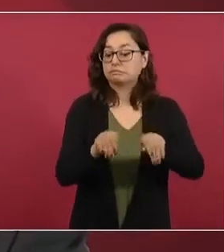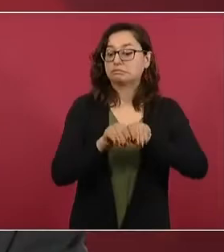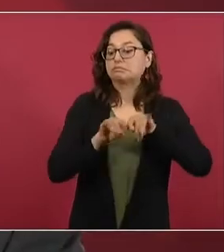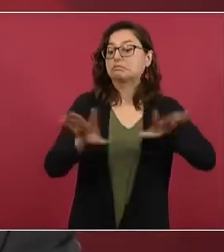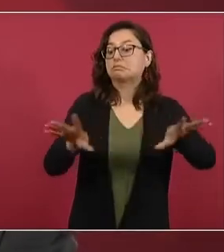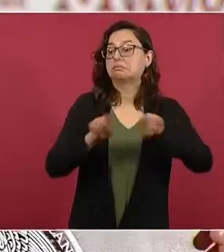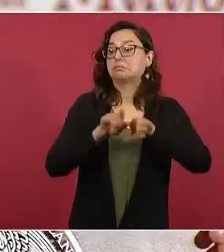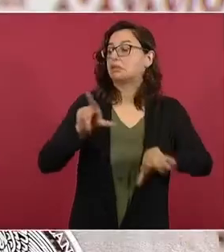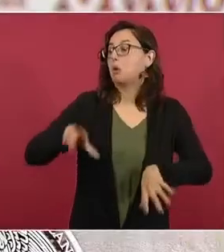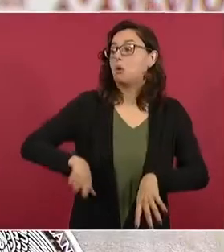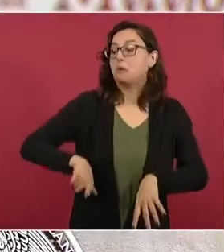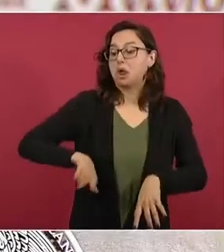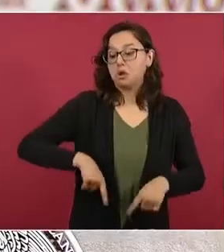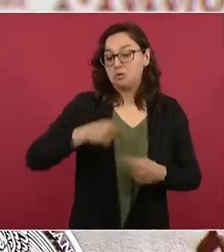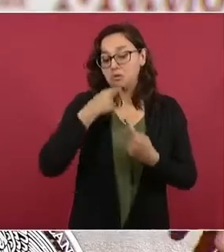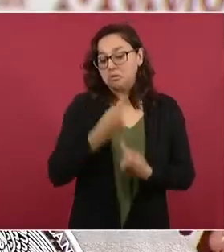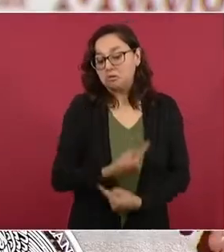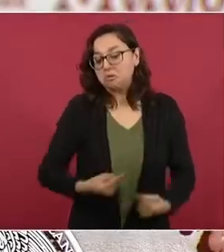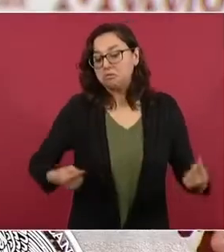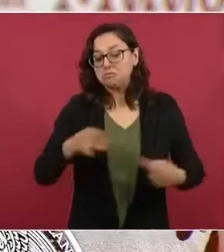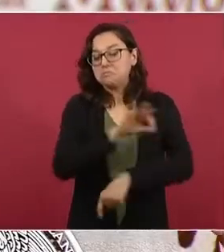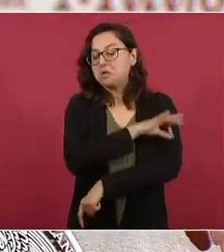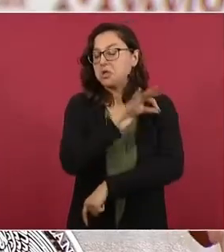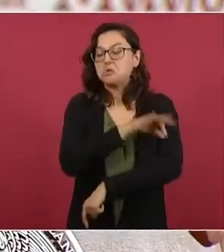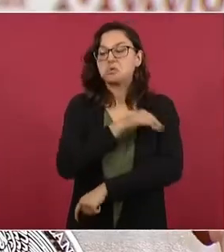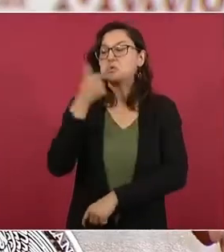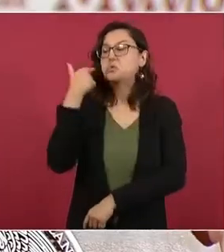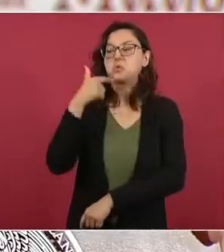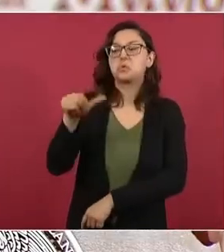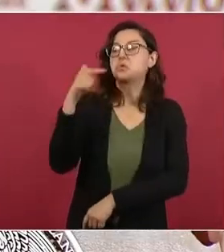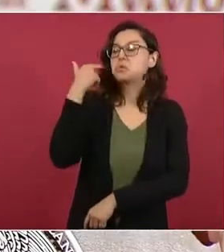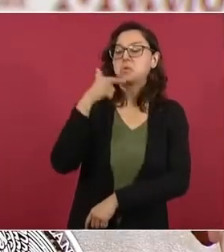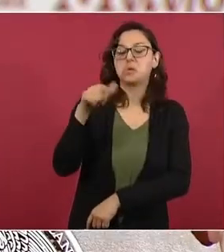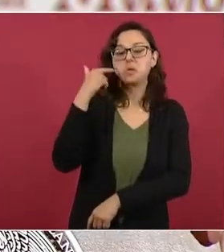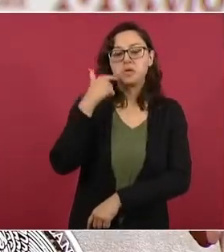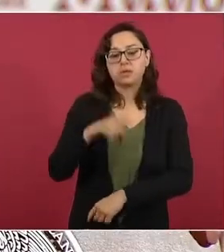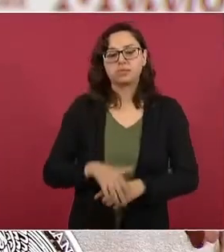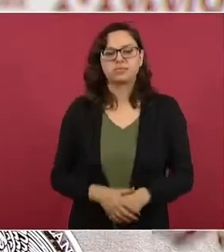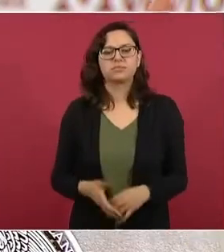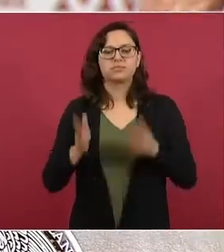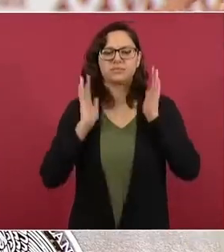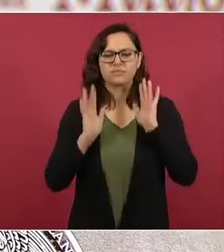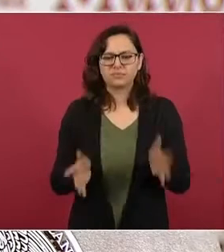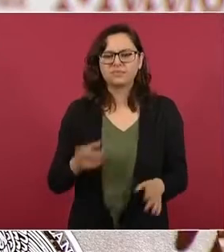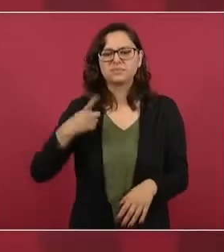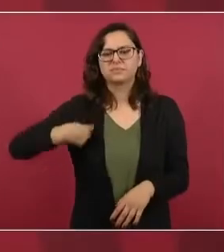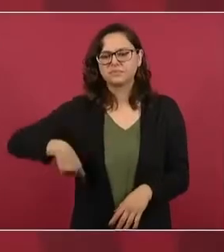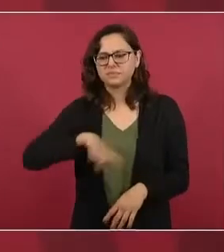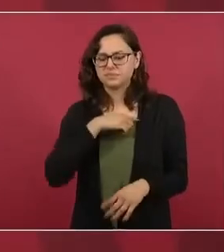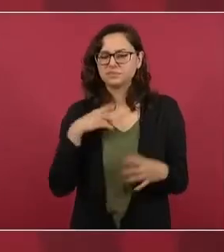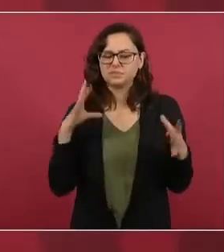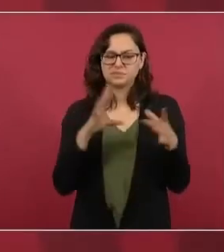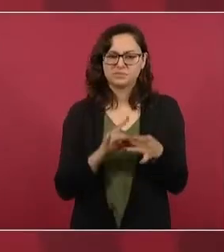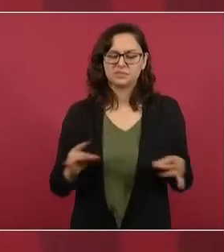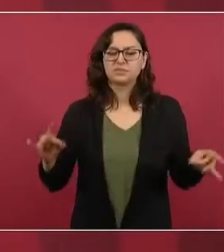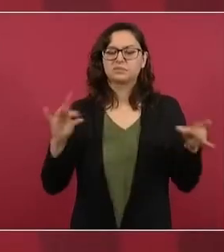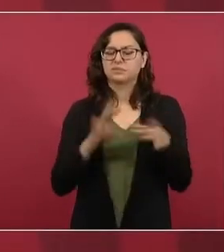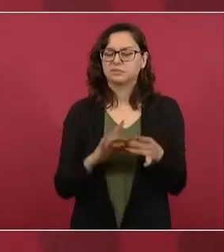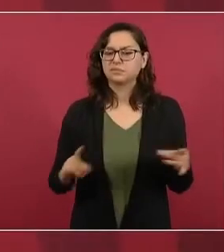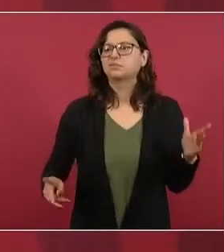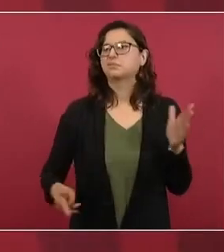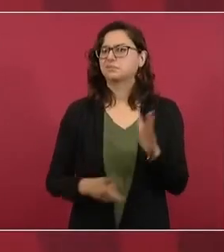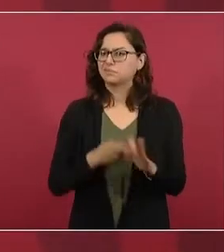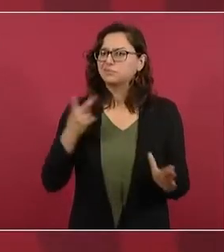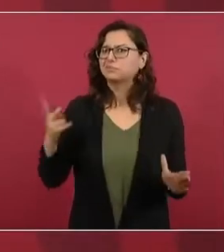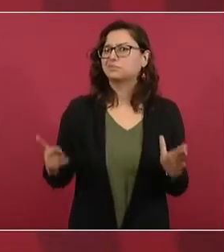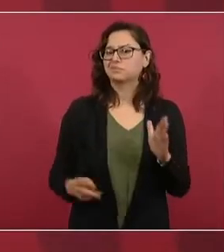a vacunar niños. Aquí ya lo hemos platicado, lo ha preguntado Shaila Rosgel en 2 ocasiones, Carlos Guzmán de Aba Noticias en